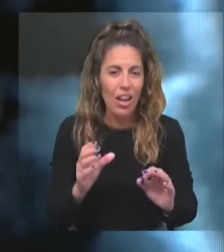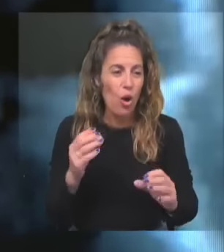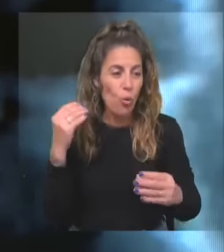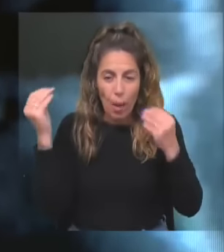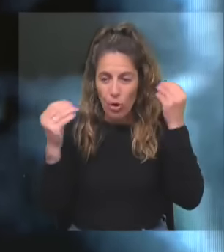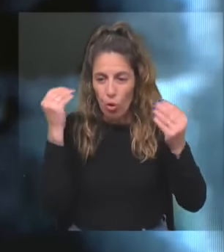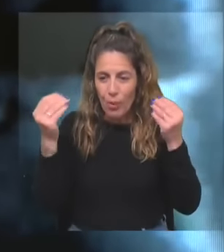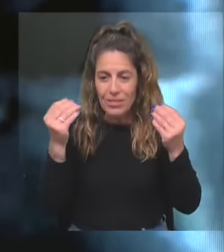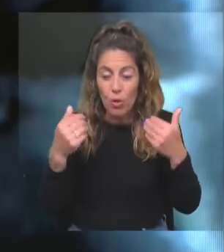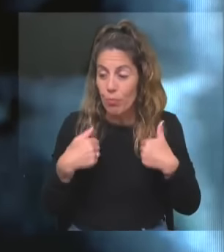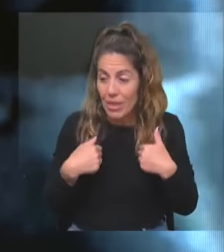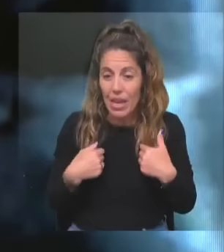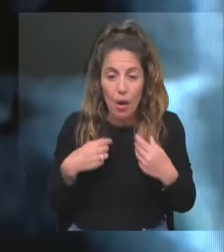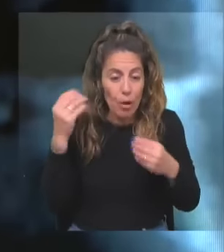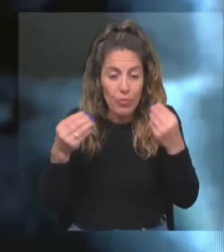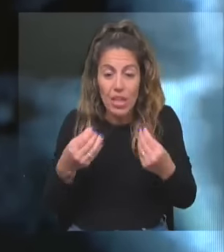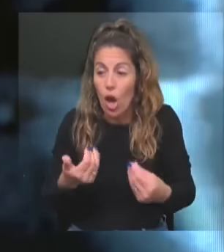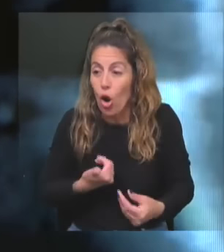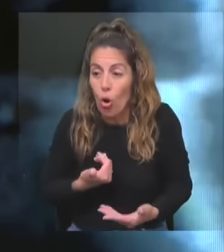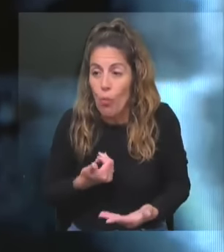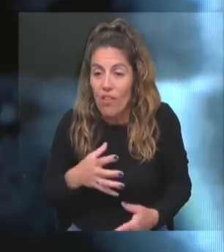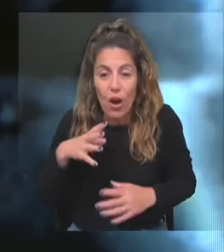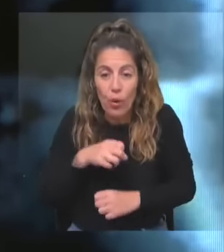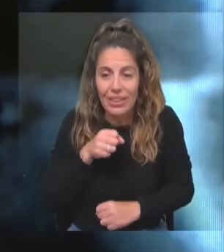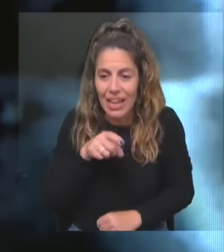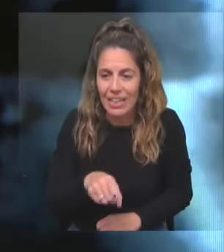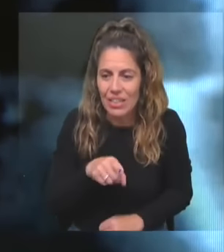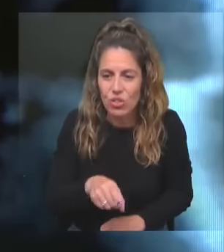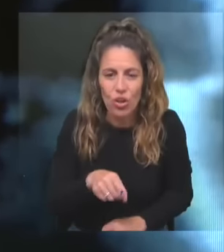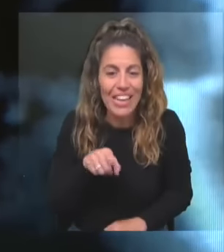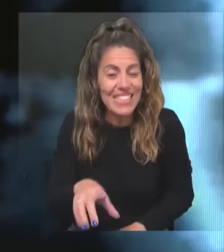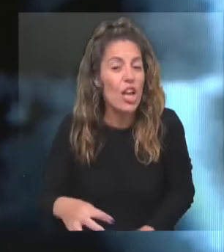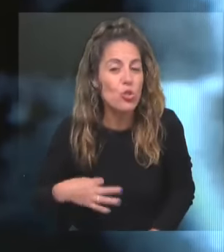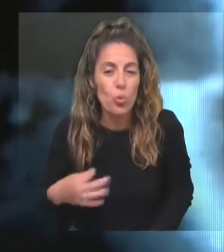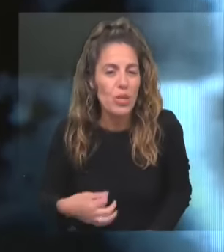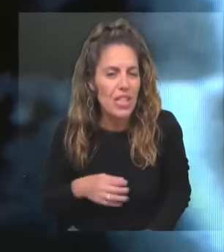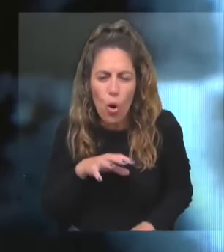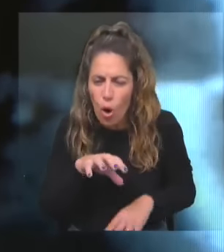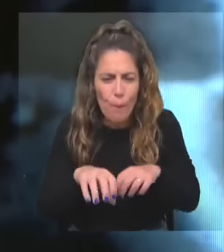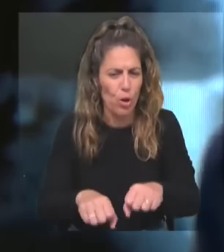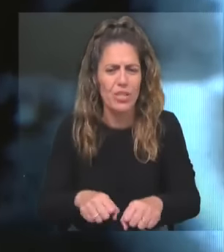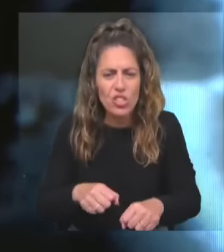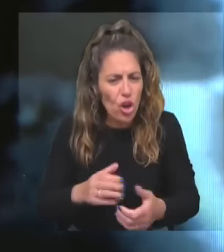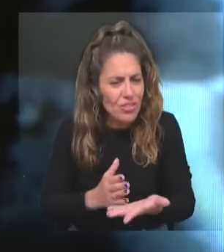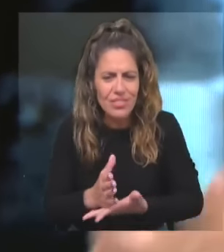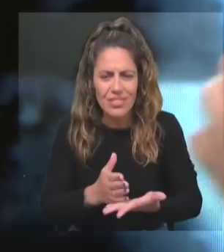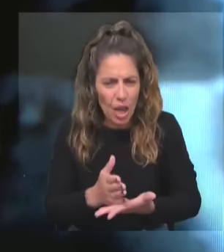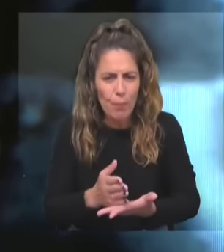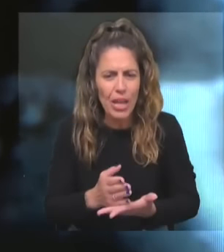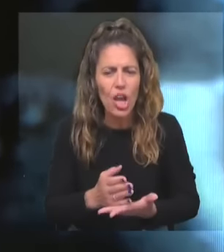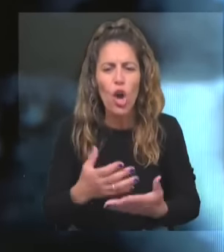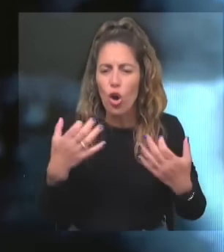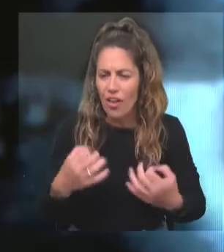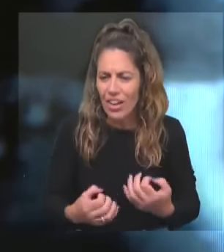por cierto, de mi parte, de cómo iba a tolerar eso. Entonces, esa es su vida, ¿verdad? Un compromiso permanente con la verdad, con la